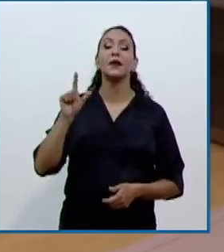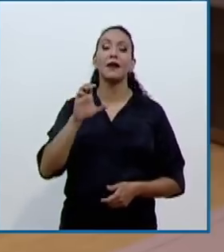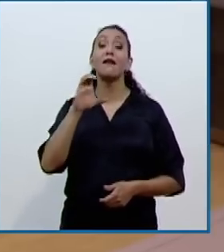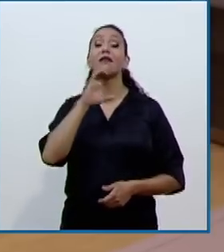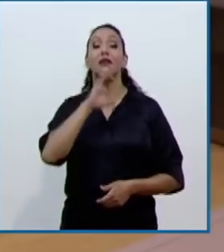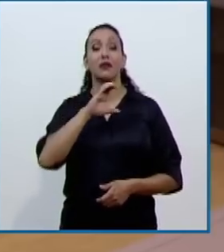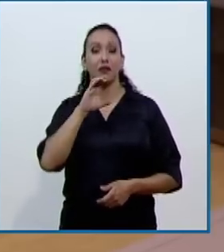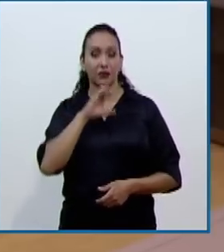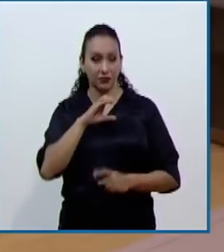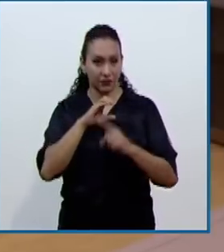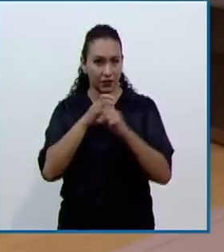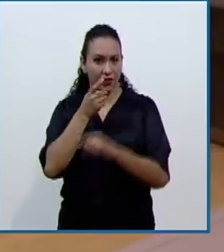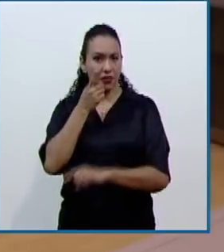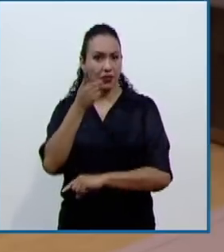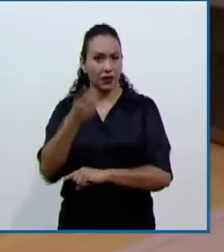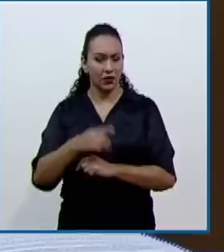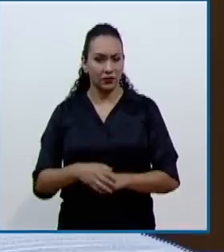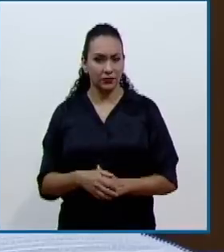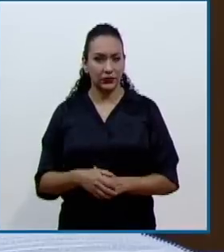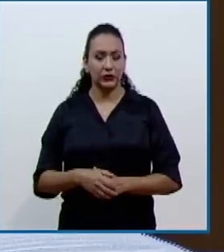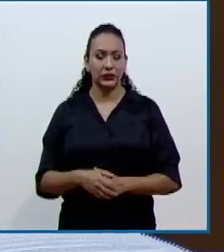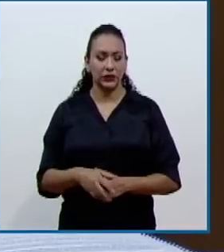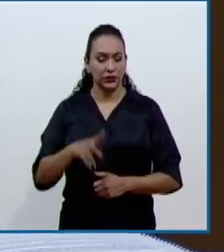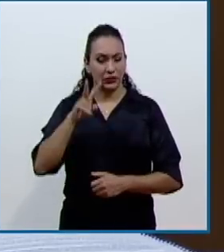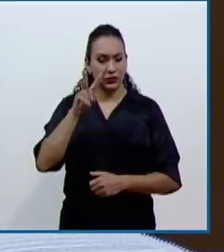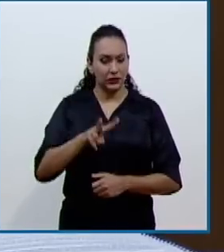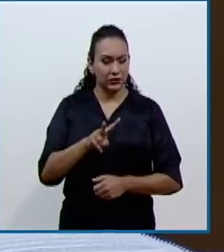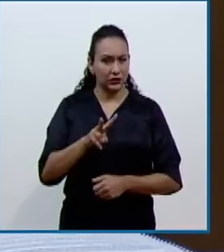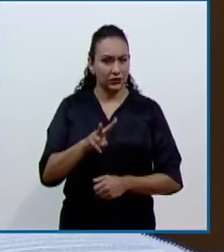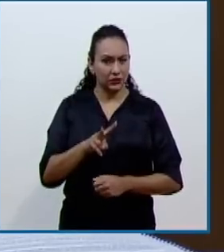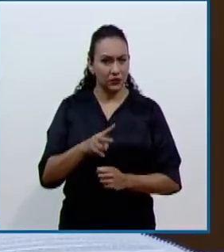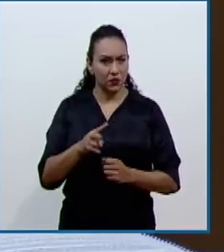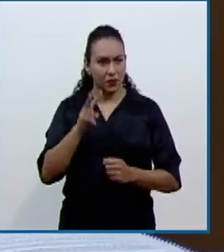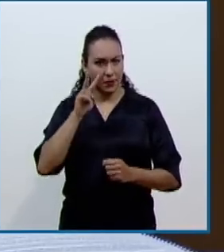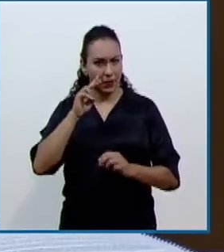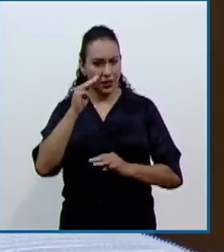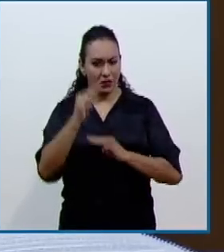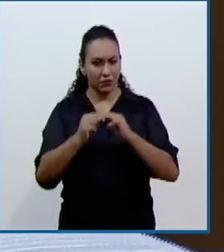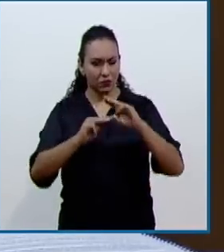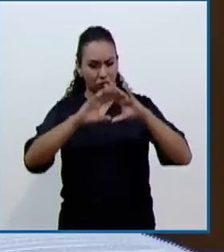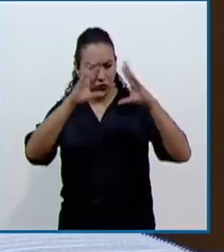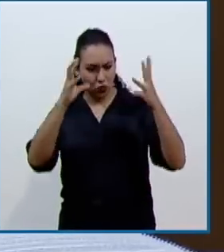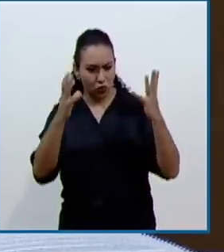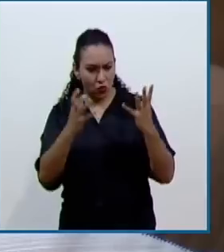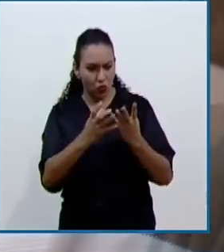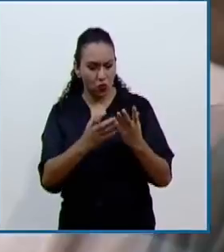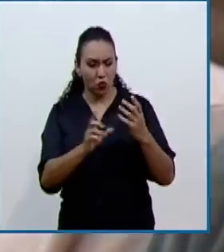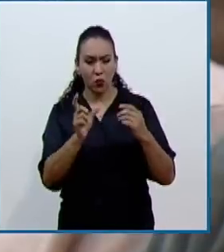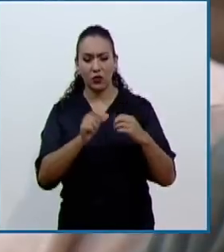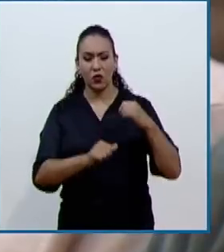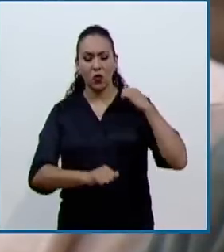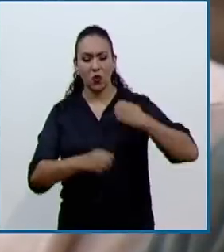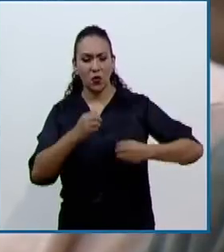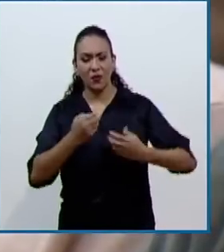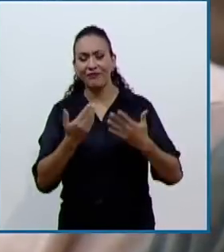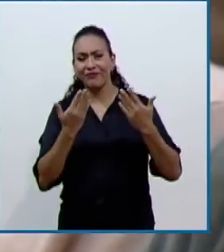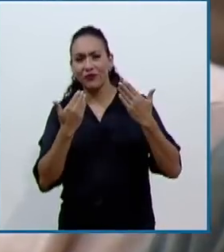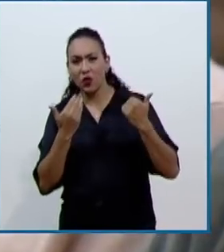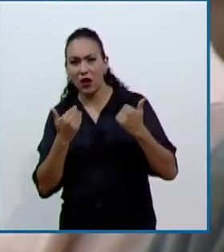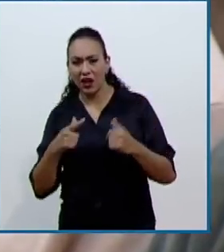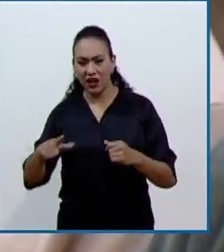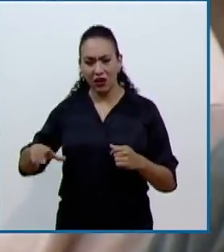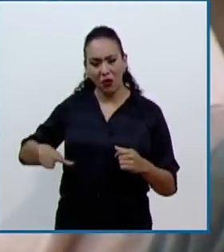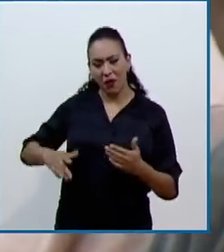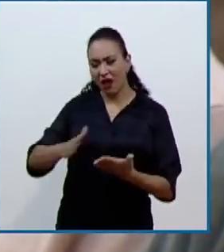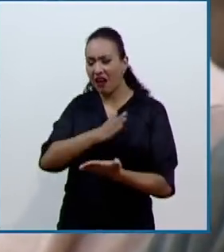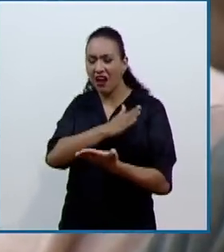Alcántara Carrancá aseguró que es muy difícil pensar en un mundo en donde el Poder Judicial no sea parte esencial de cualquier gobierno que